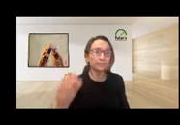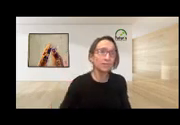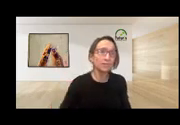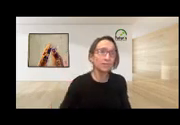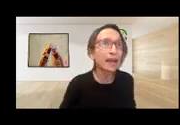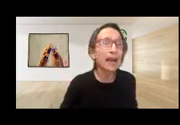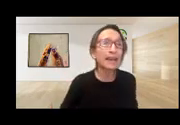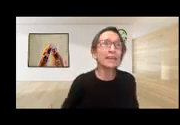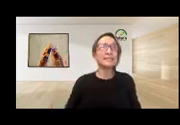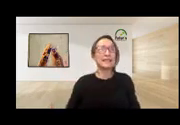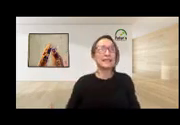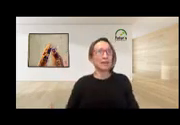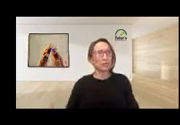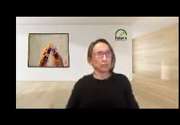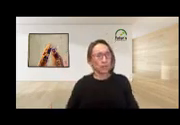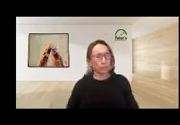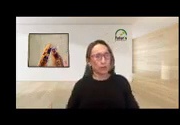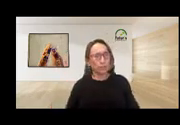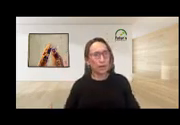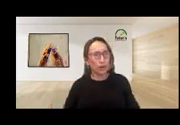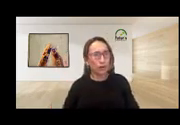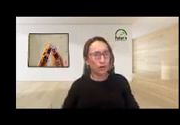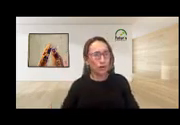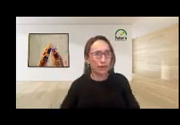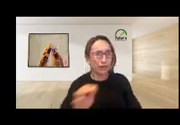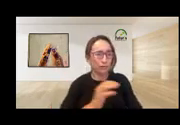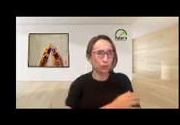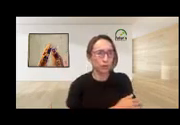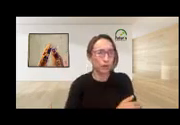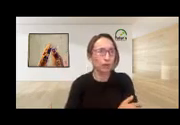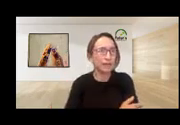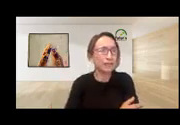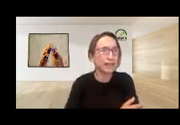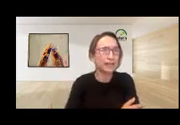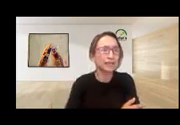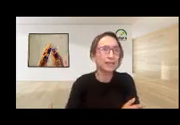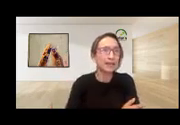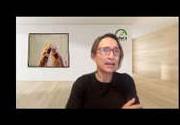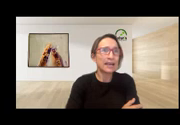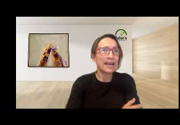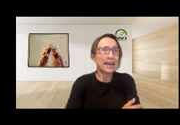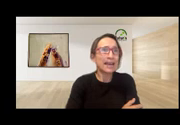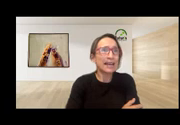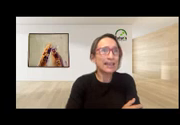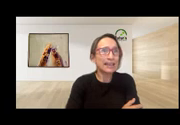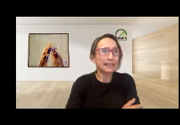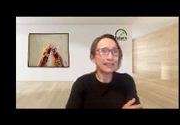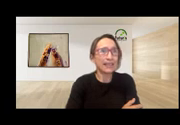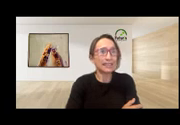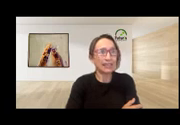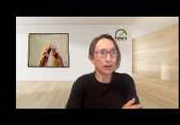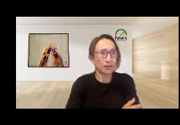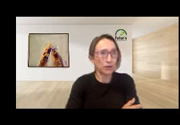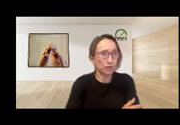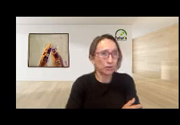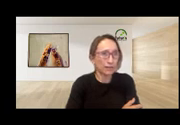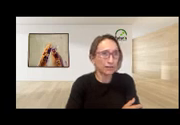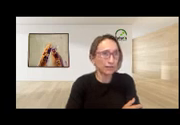interesante. Ahí en esta imagen ustedes pueden ver abajo, en la foto de abajo a la izquierda, el área